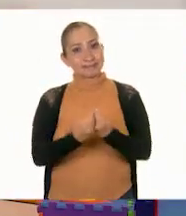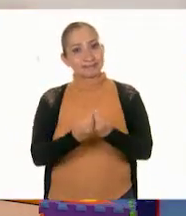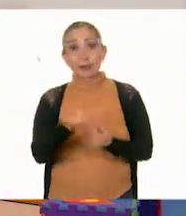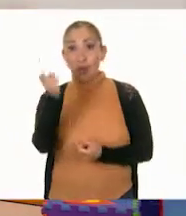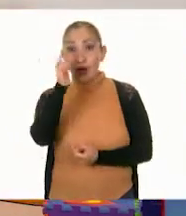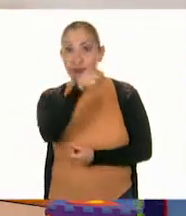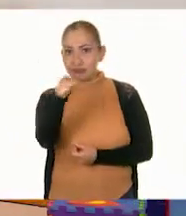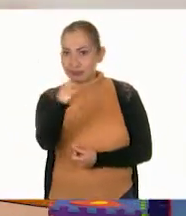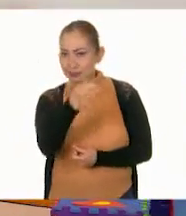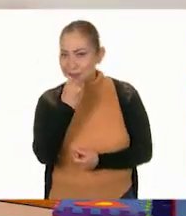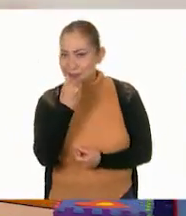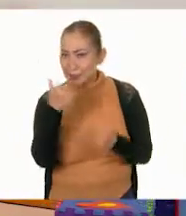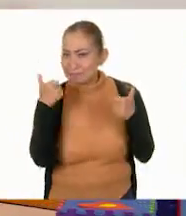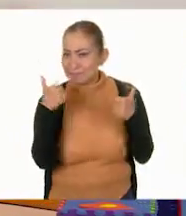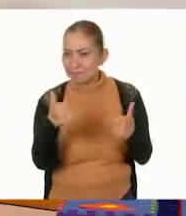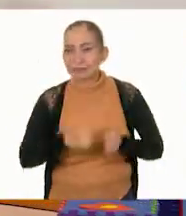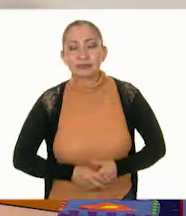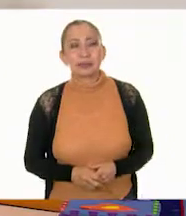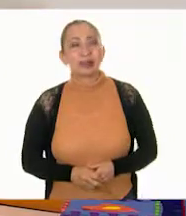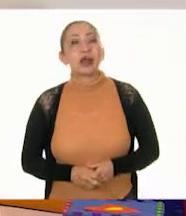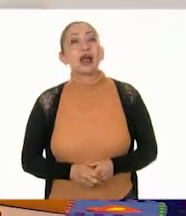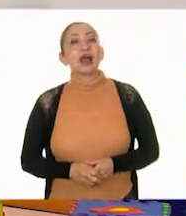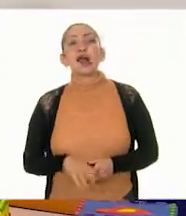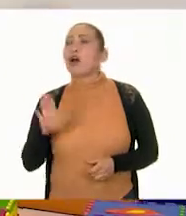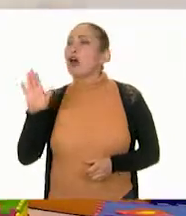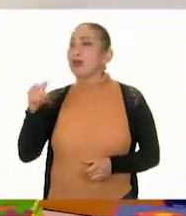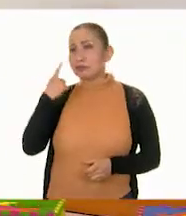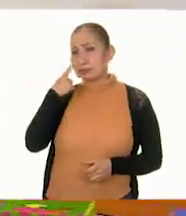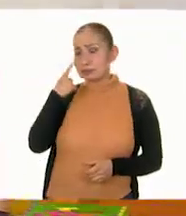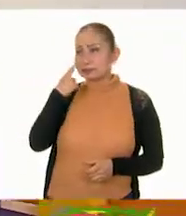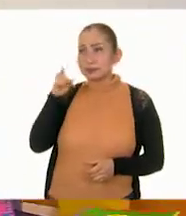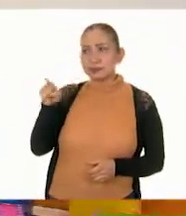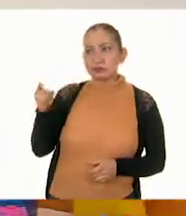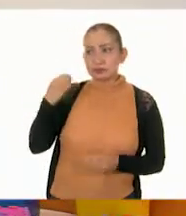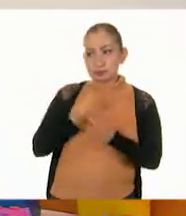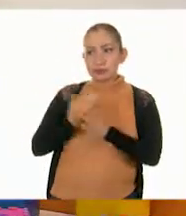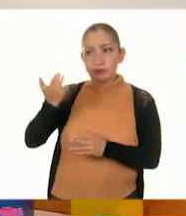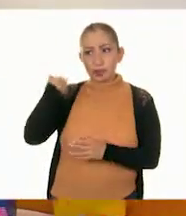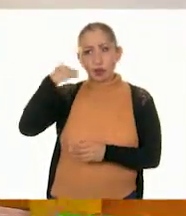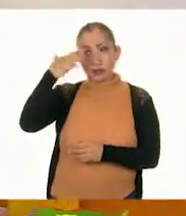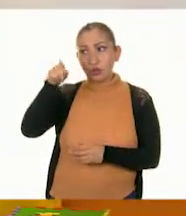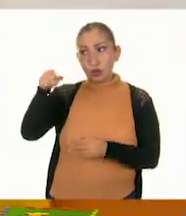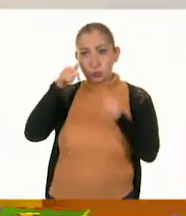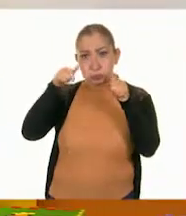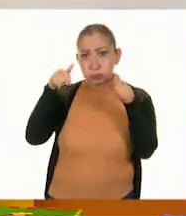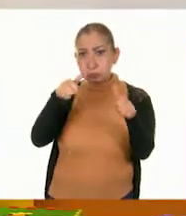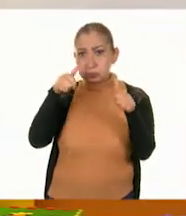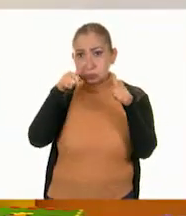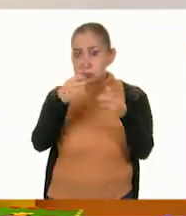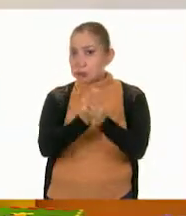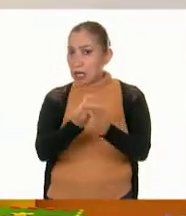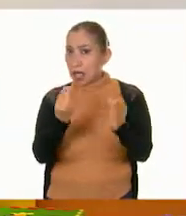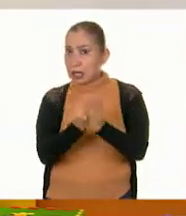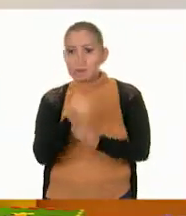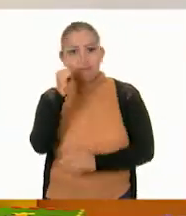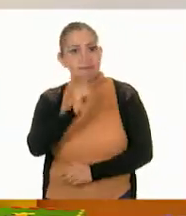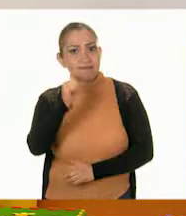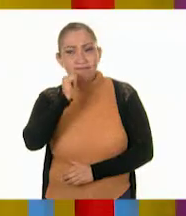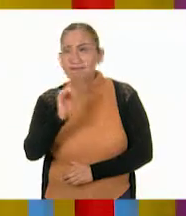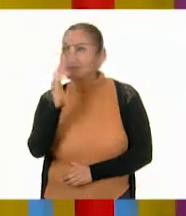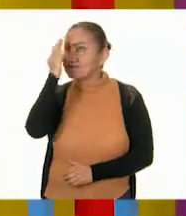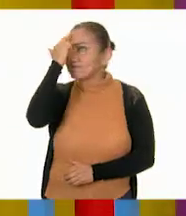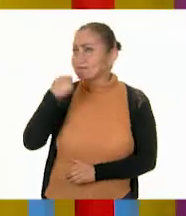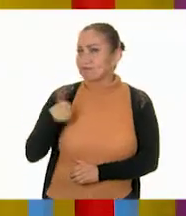Espero que se encuentren muy, muy bien. Y Alexia, fíjate, en clases pasadas yo sé que estás poniendo mucha atención a nuestras clases. ¿Recuerdas que